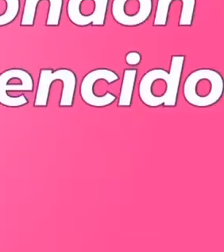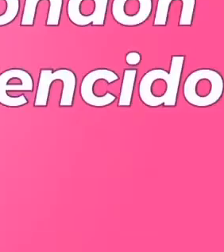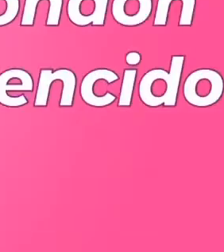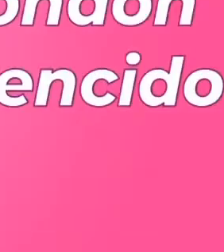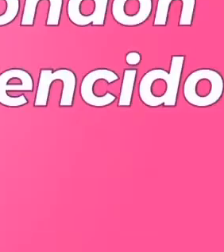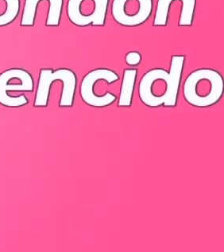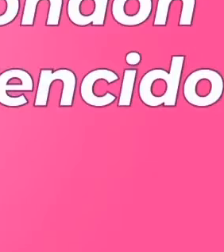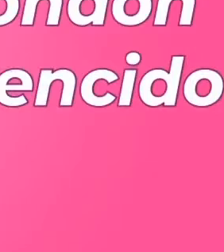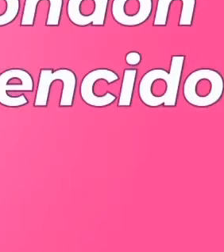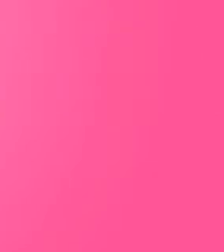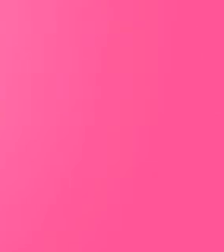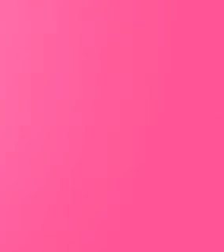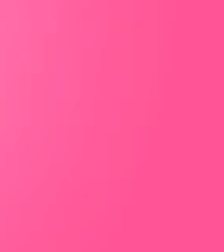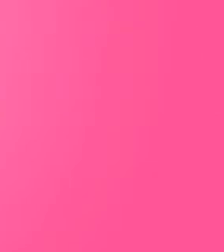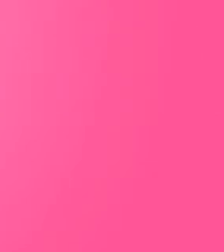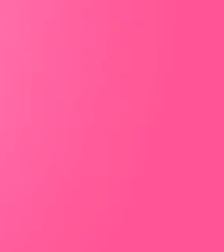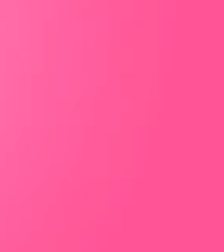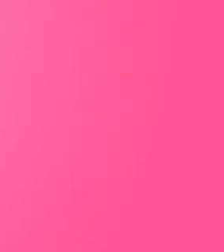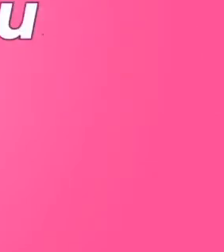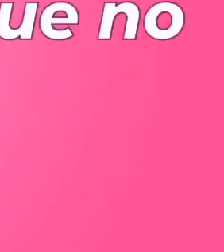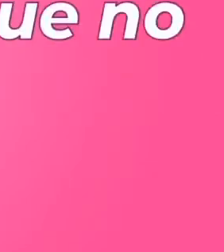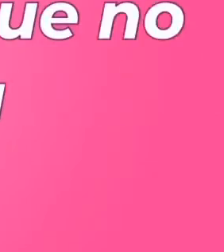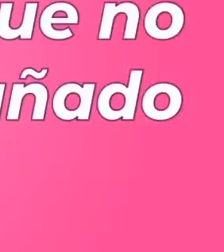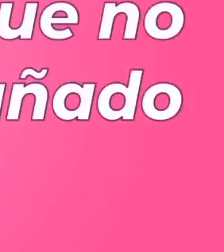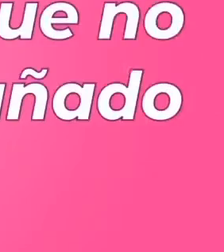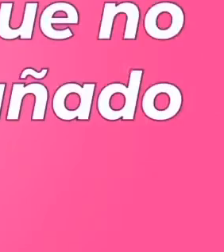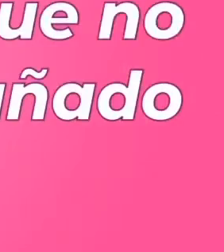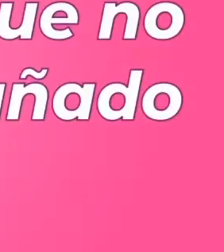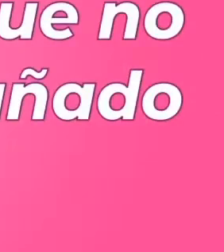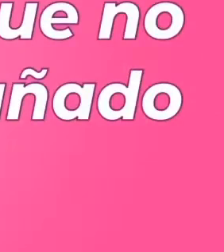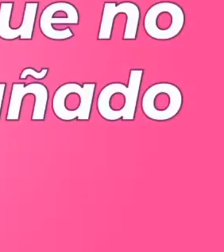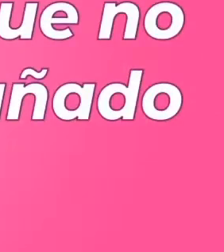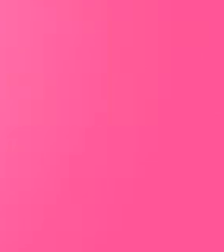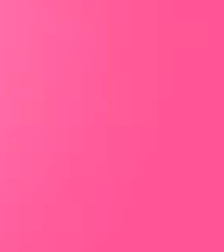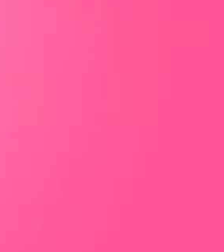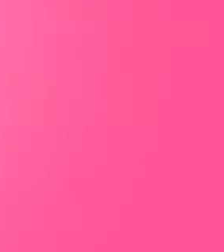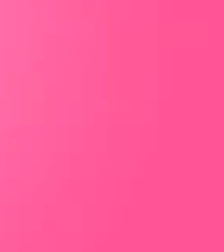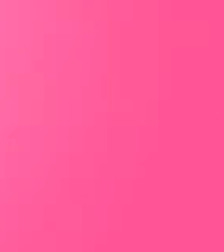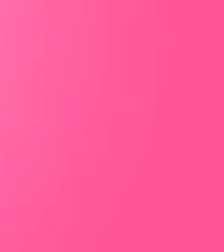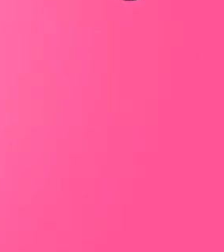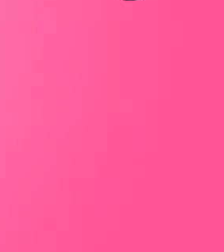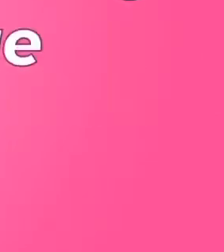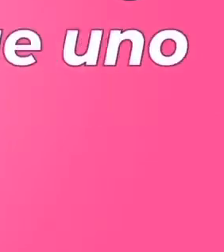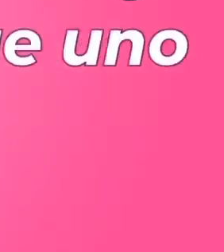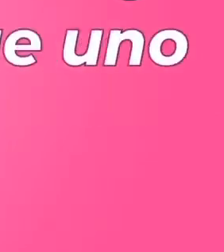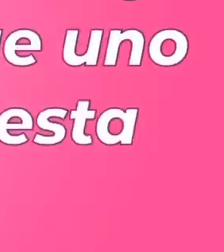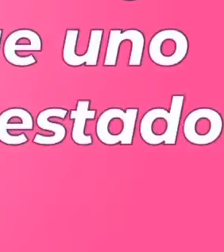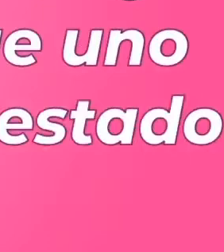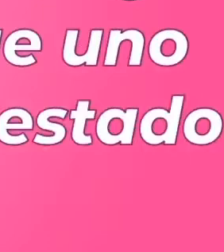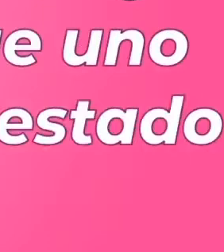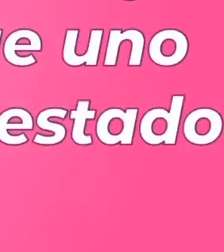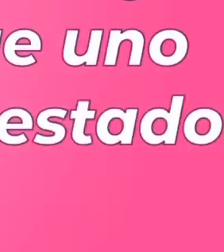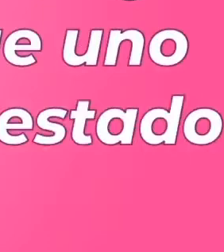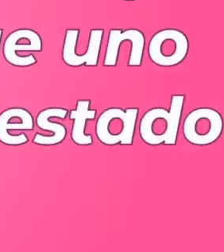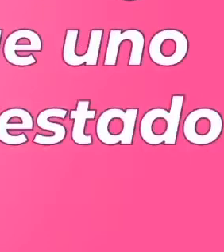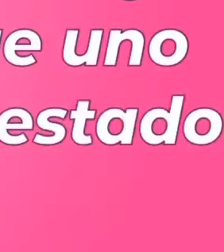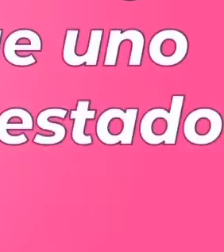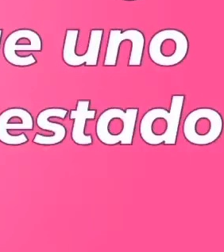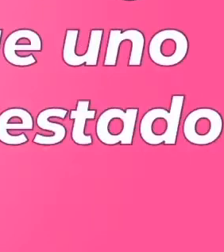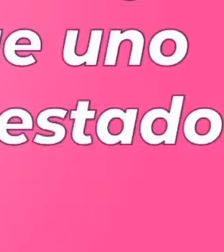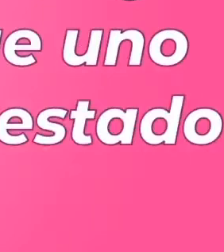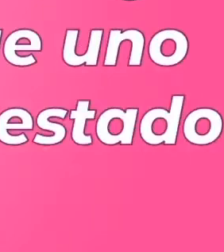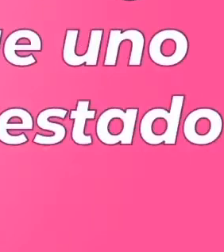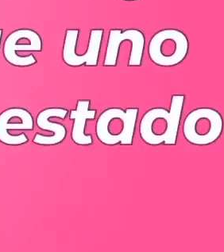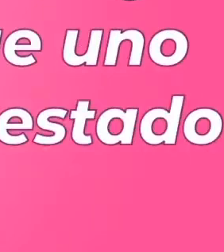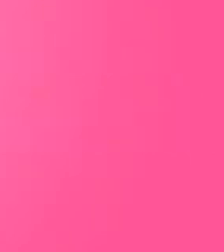Comprueba que el condón no esté vencido. Fíjate que el empaque no esté dañado. Si esto ocurre, deséchalo y consigue uno en